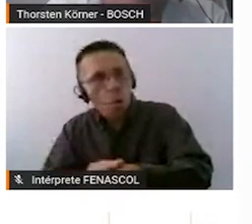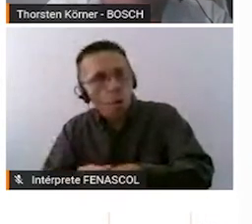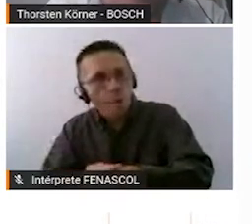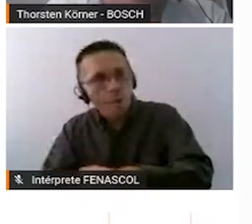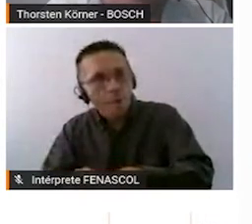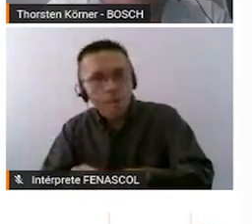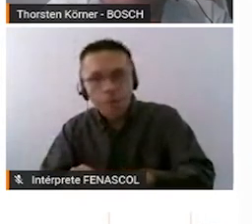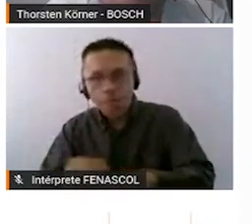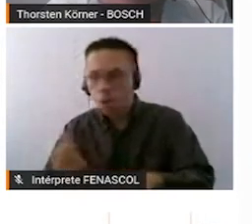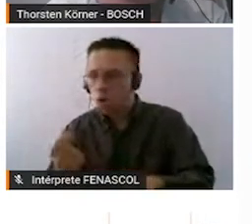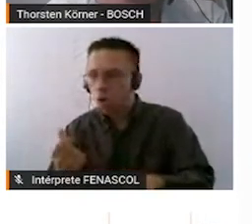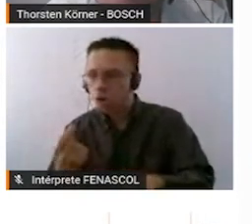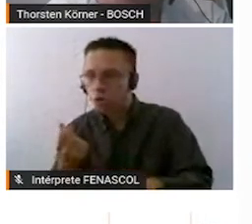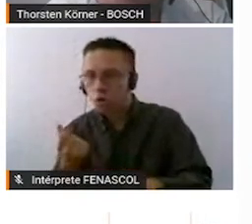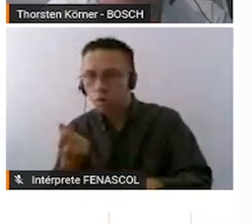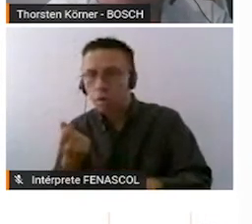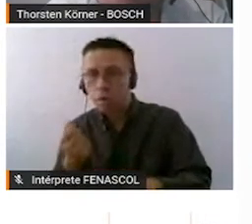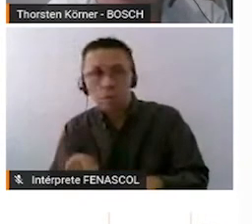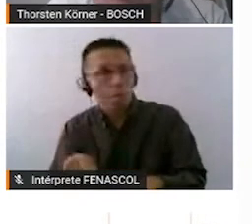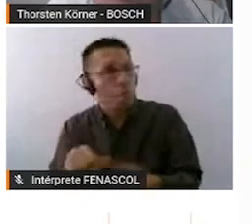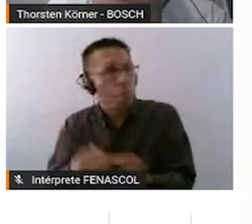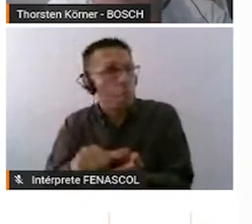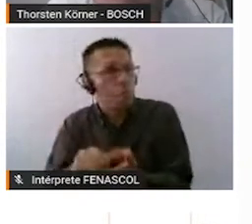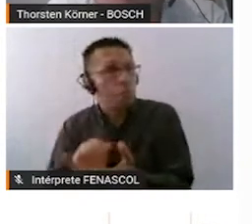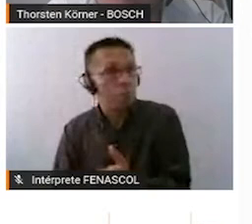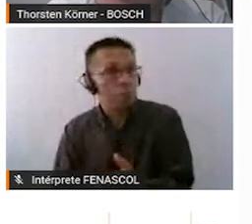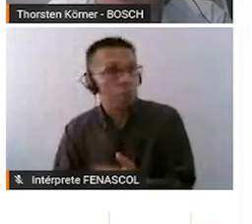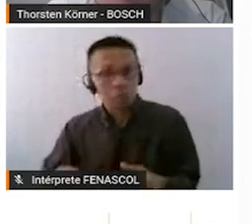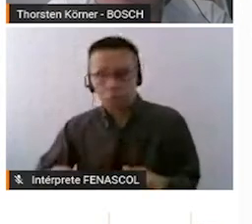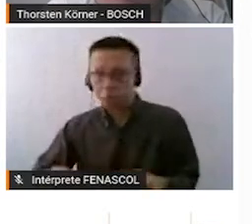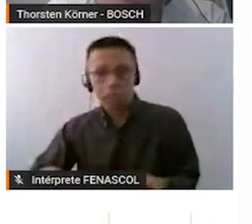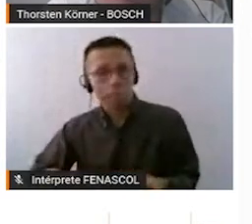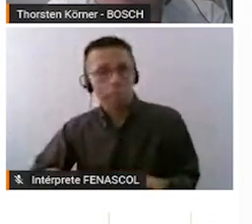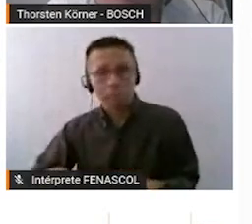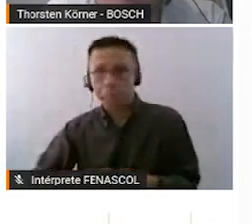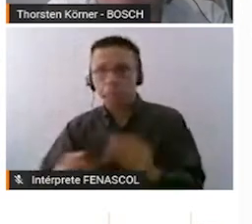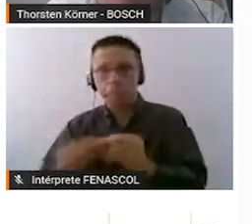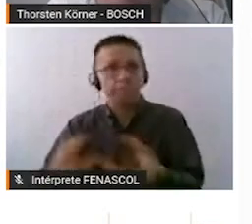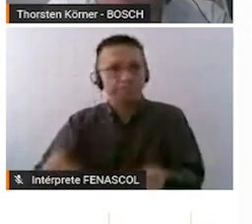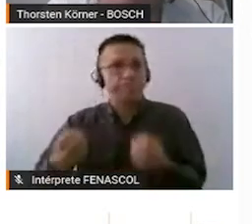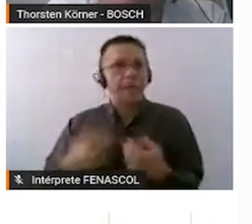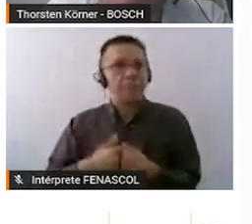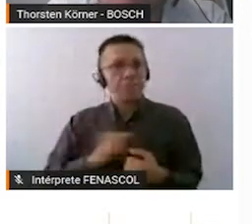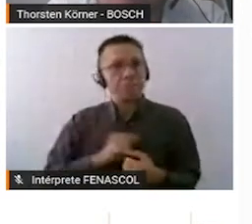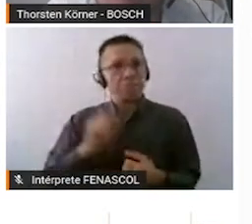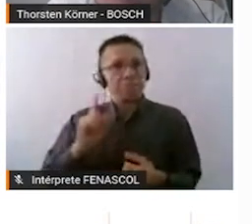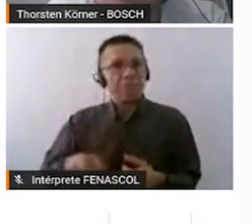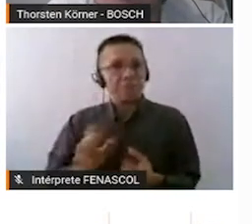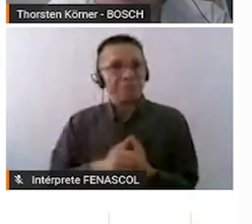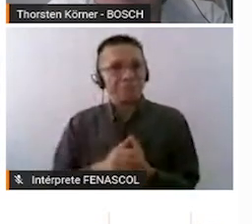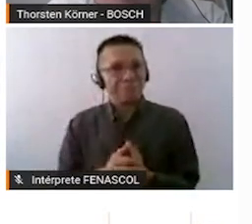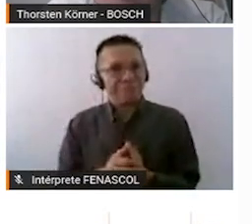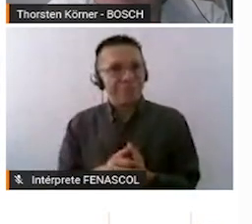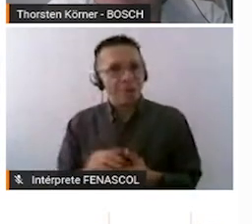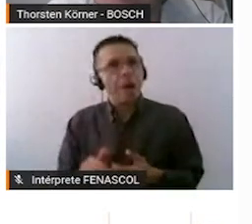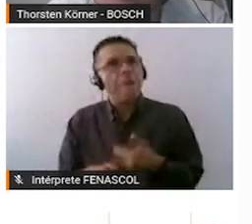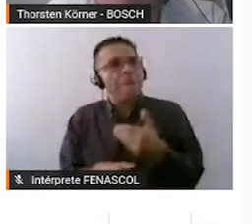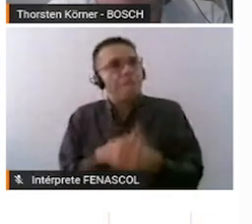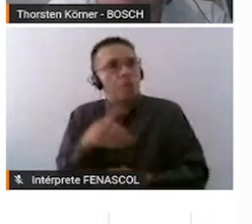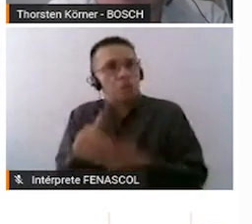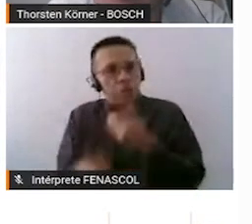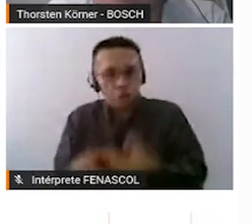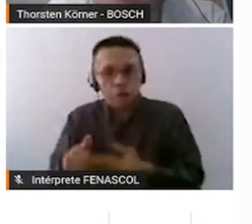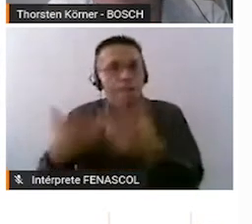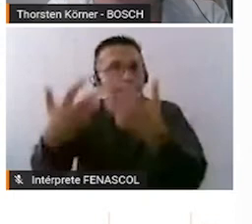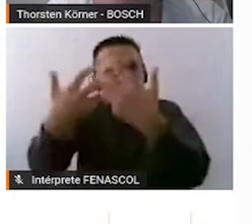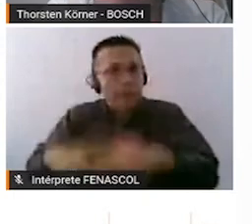el precio no varía. Es lo que estamos viendo aquí. Estamos viendo un proceso que